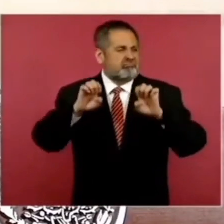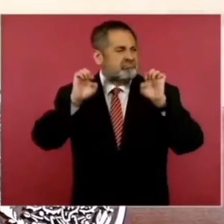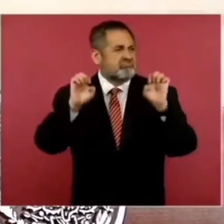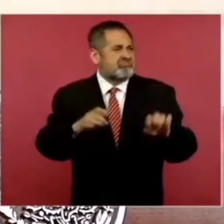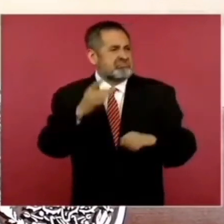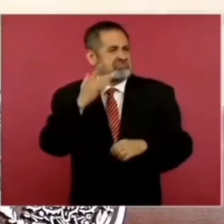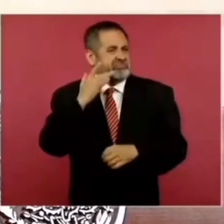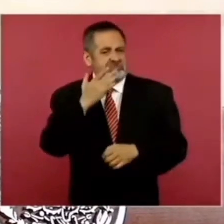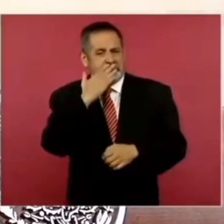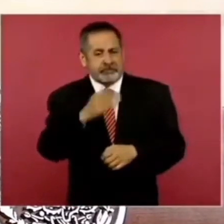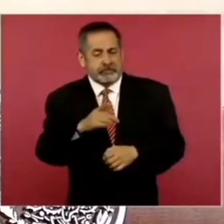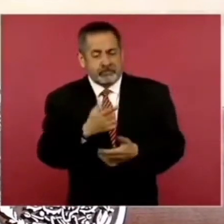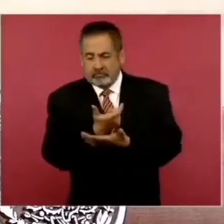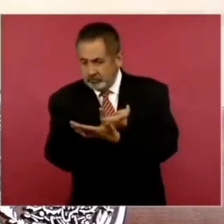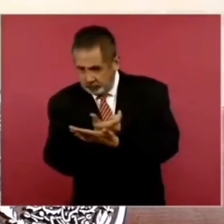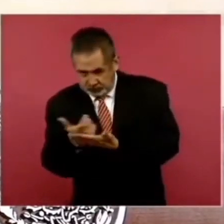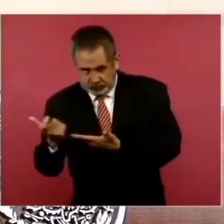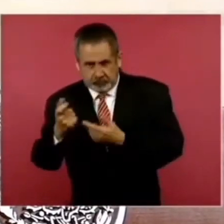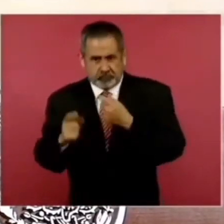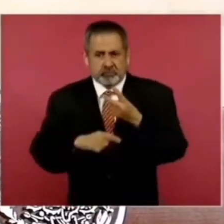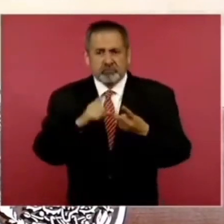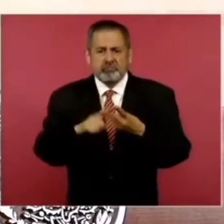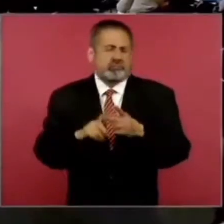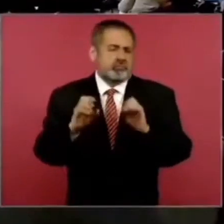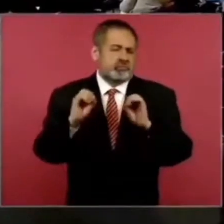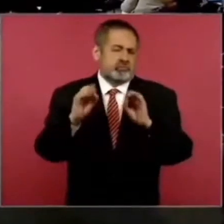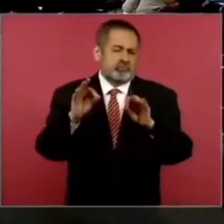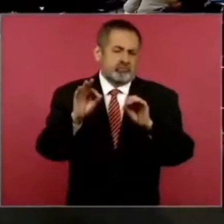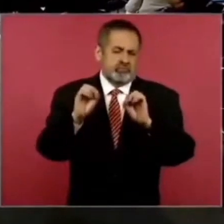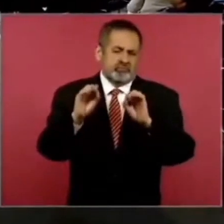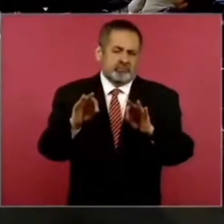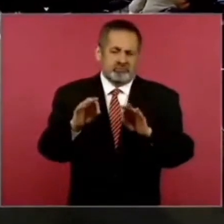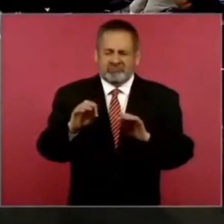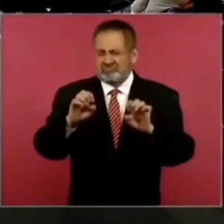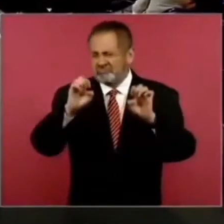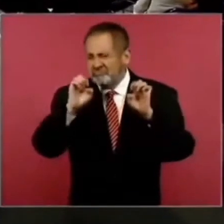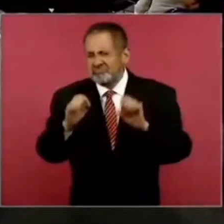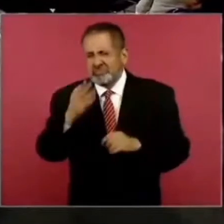no solo los sueldos, oficinas en